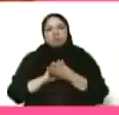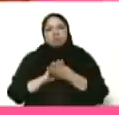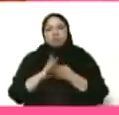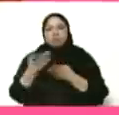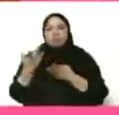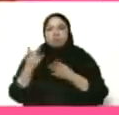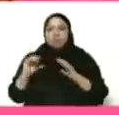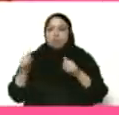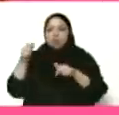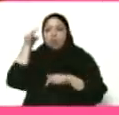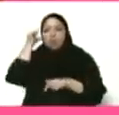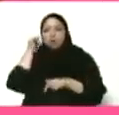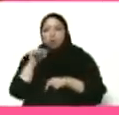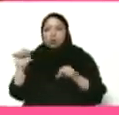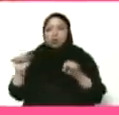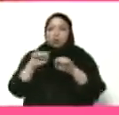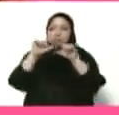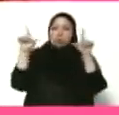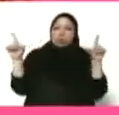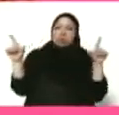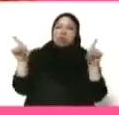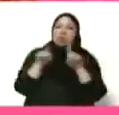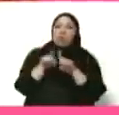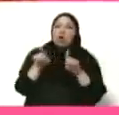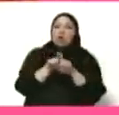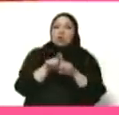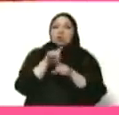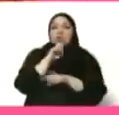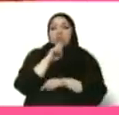Incólume en Sucre. Cuesta ser como Sucre.